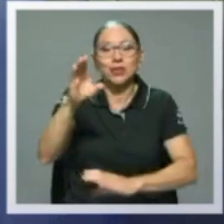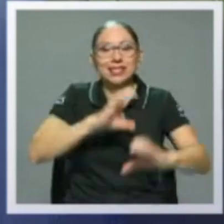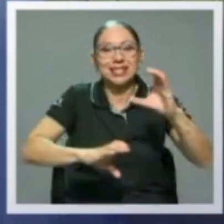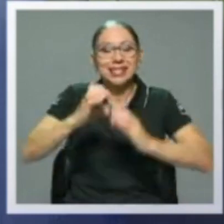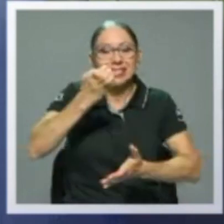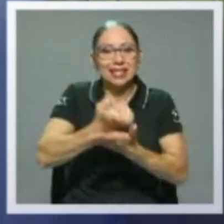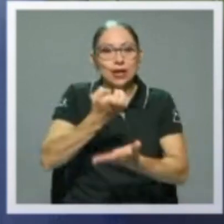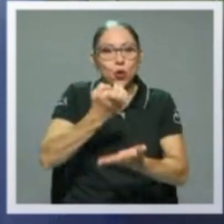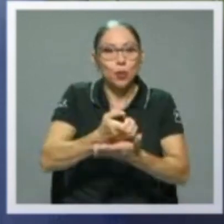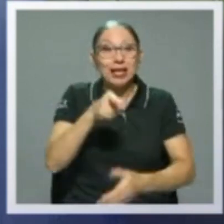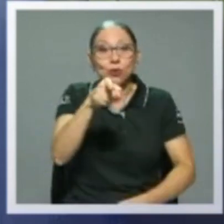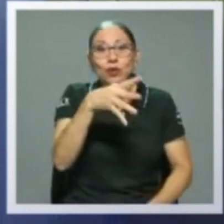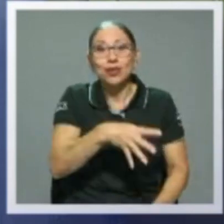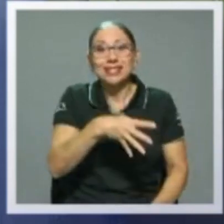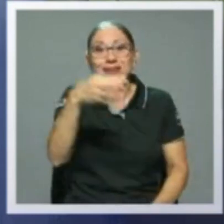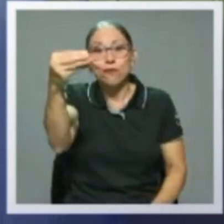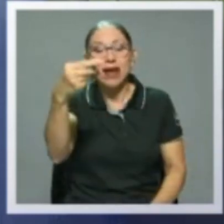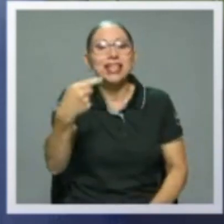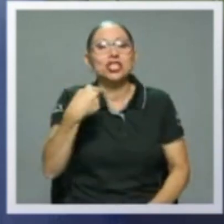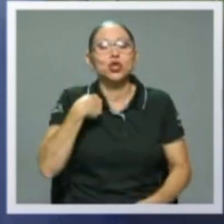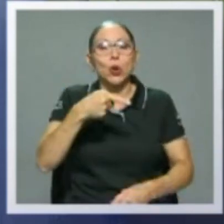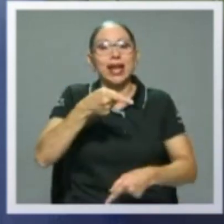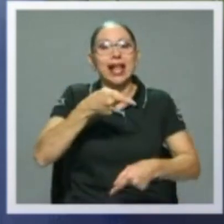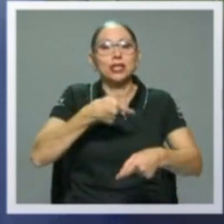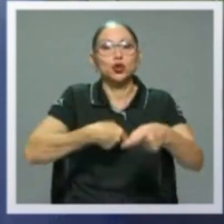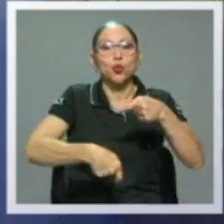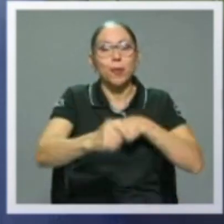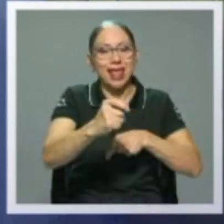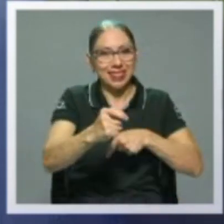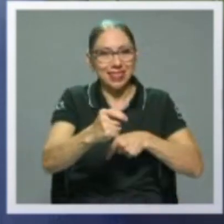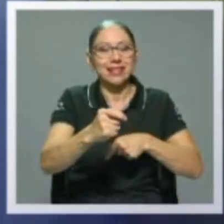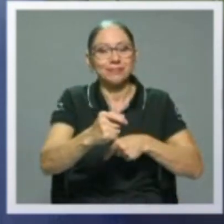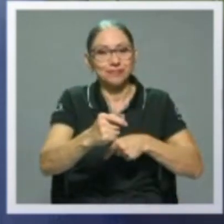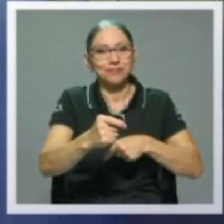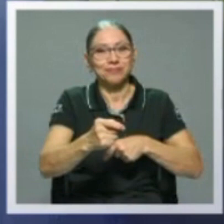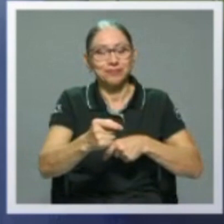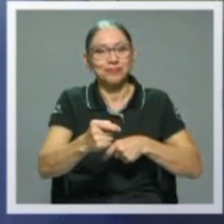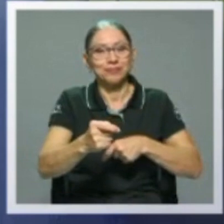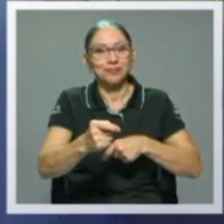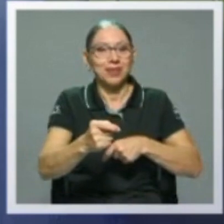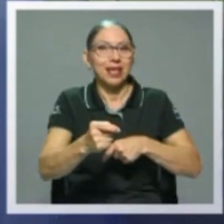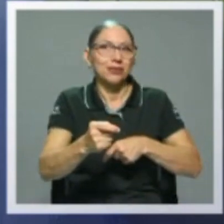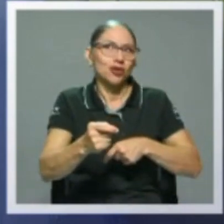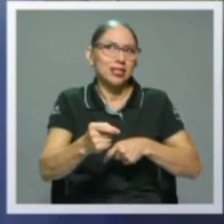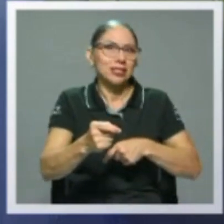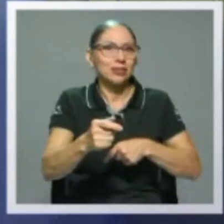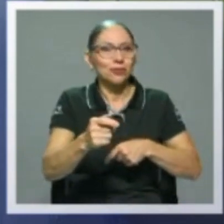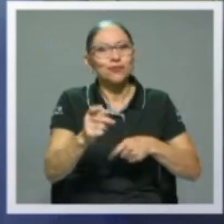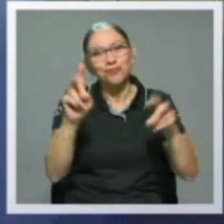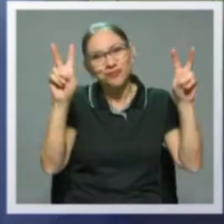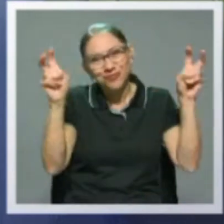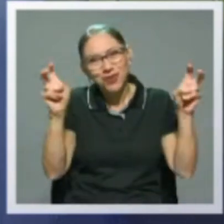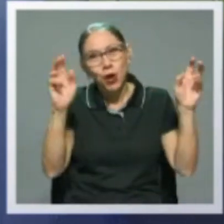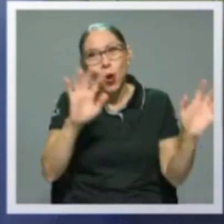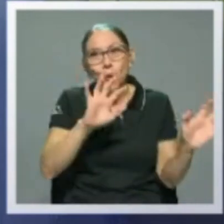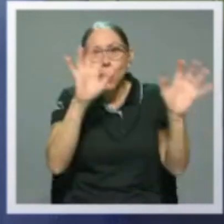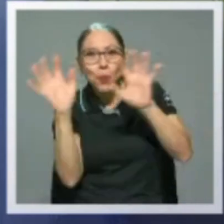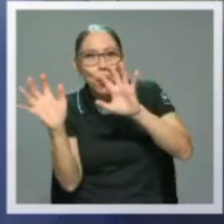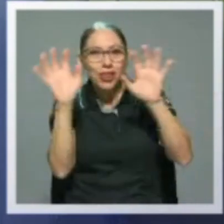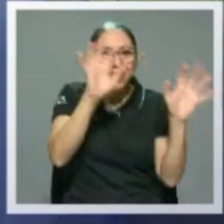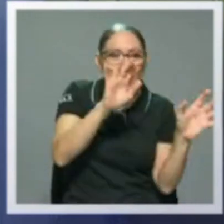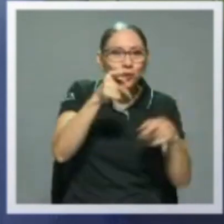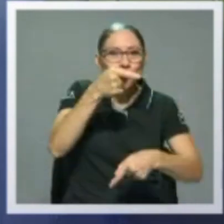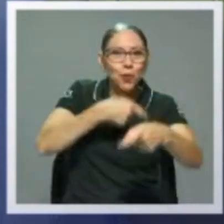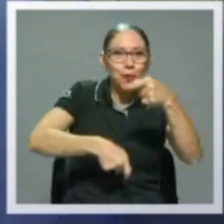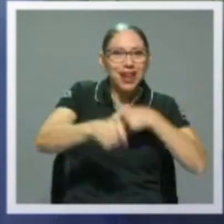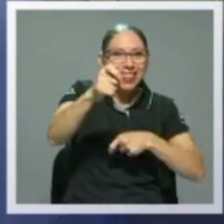fue yo era el suplente, y entonces como portero suplente entré a la cancha cuando